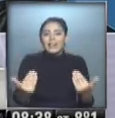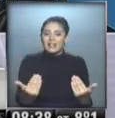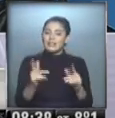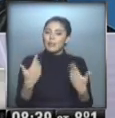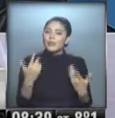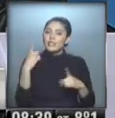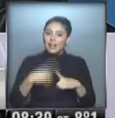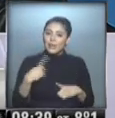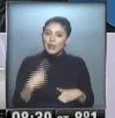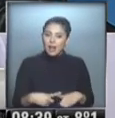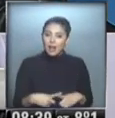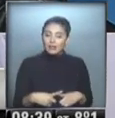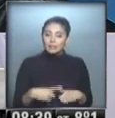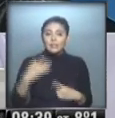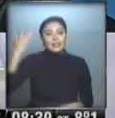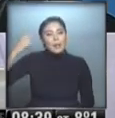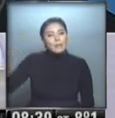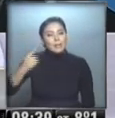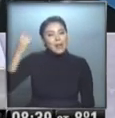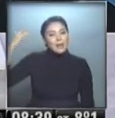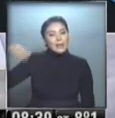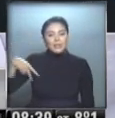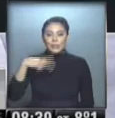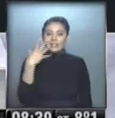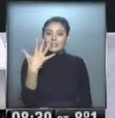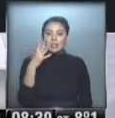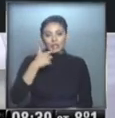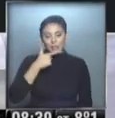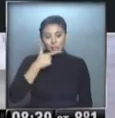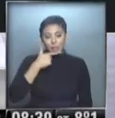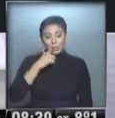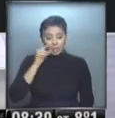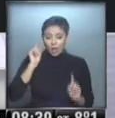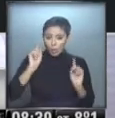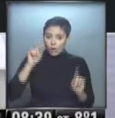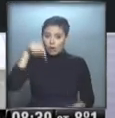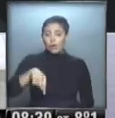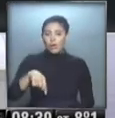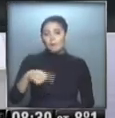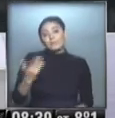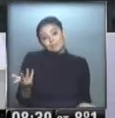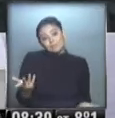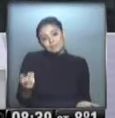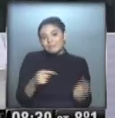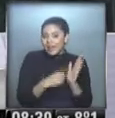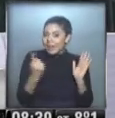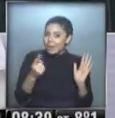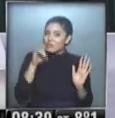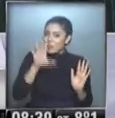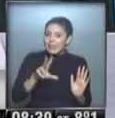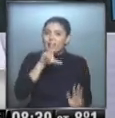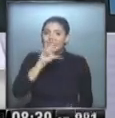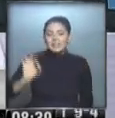celebrar aquella primera vez como aquel 25 de septiembre un día como hoy pero pequeño detalle tan solo